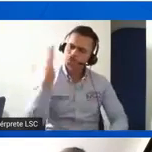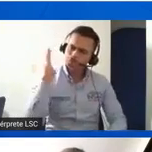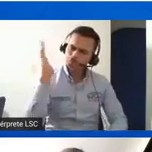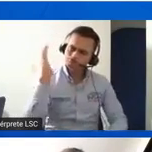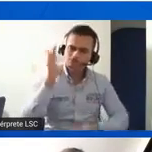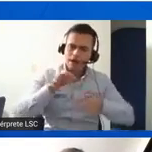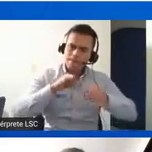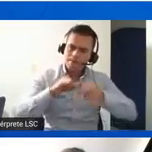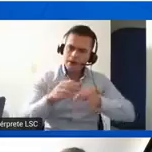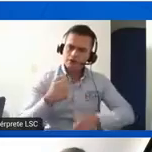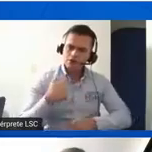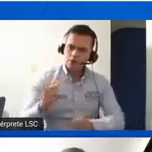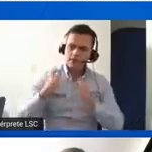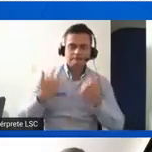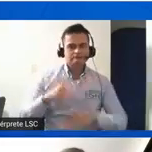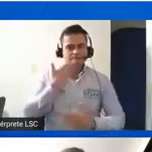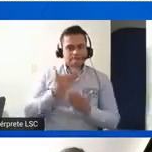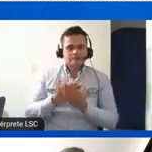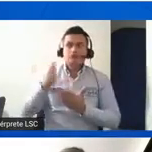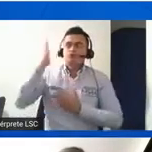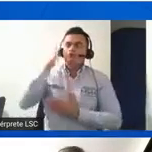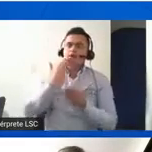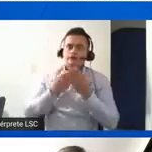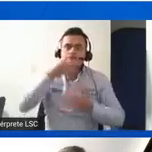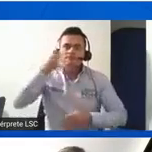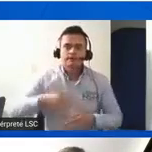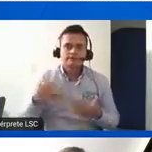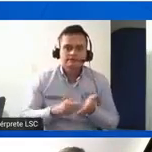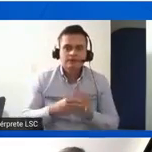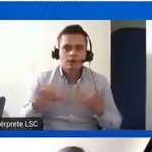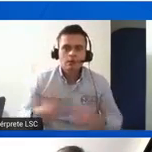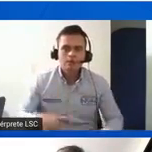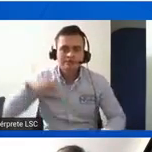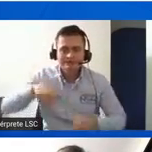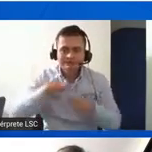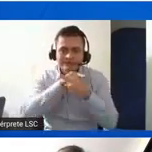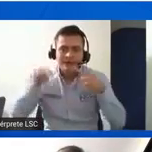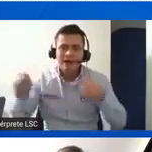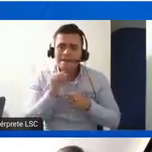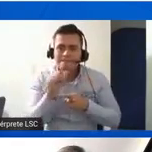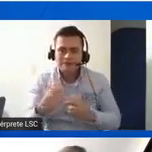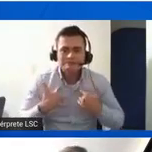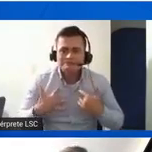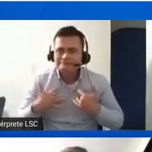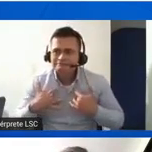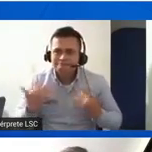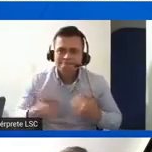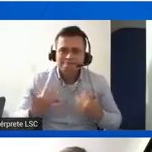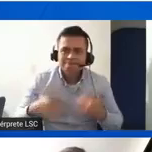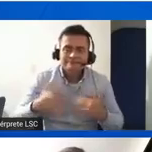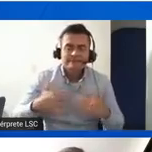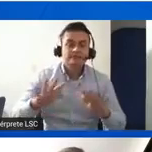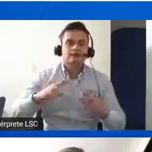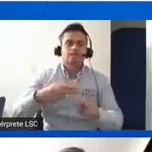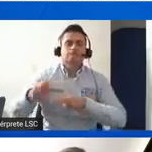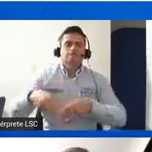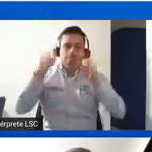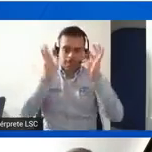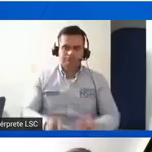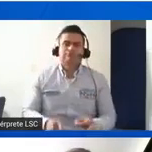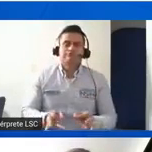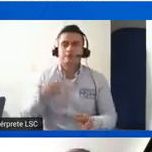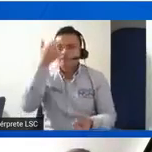hoy, gracias a Dios y mucho que lo sufrimos, esta semana ya va a ser ley de la República por